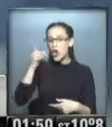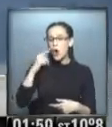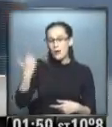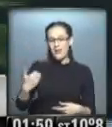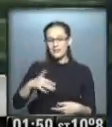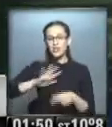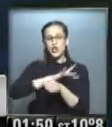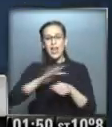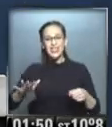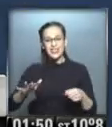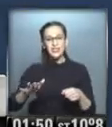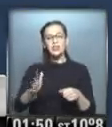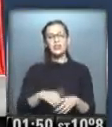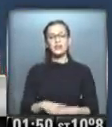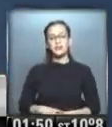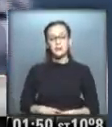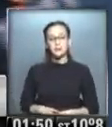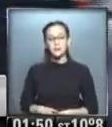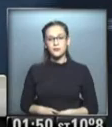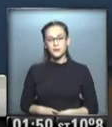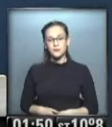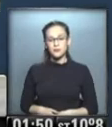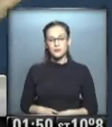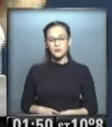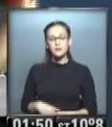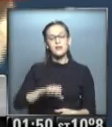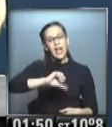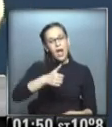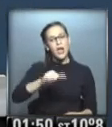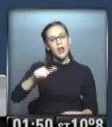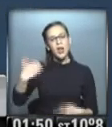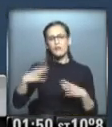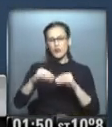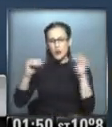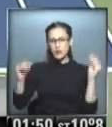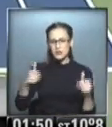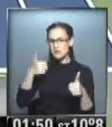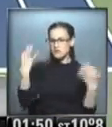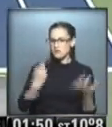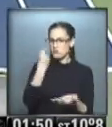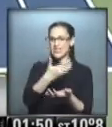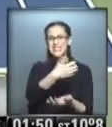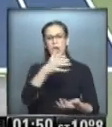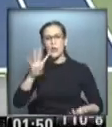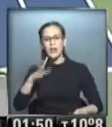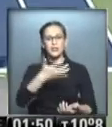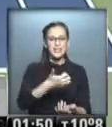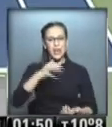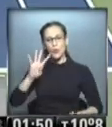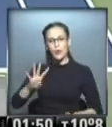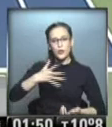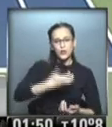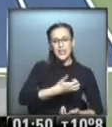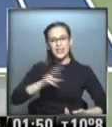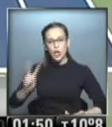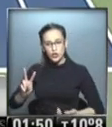tandilense, venía desde la quali, venció a Dejanovic, al polaco número 14 del mundo, por 6-4, 6-4 y 6-2, y de esta manera ya